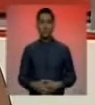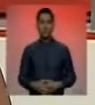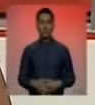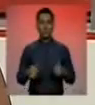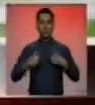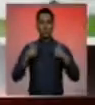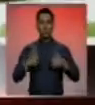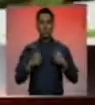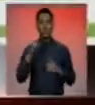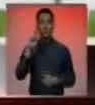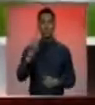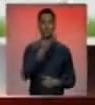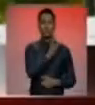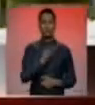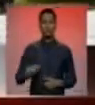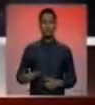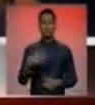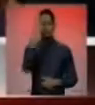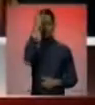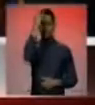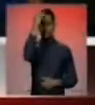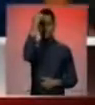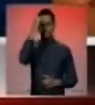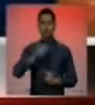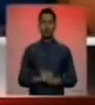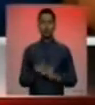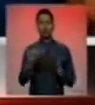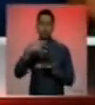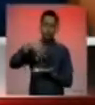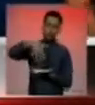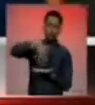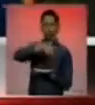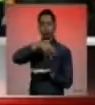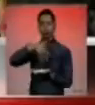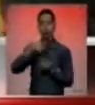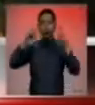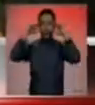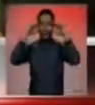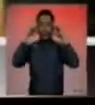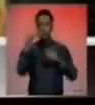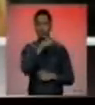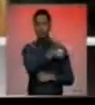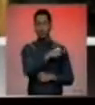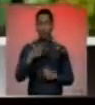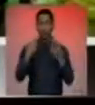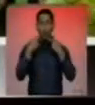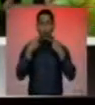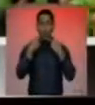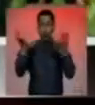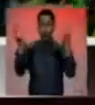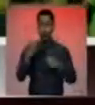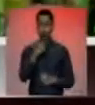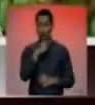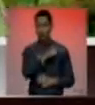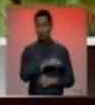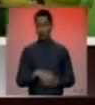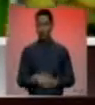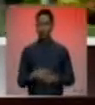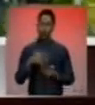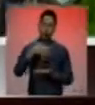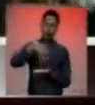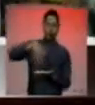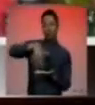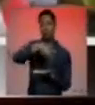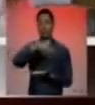Y el candidato a la vicepresidencia, Jorge Glass, duda que Guillermo Lasso haya hecho público su patrimonio, como dijo días atrás.